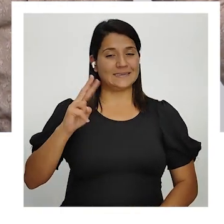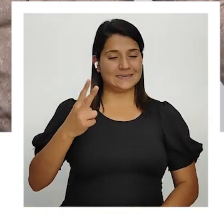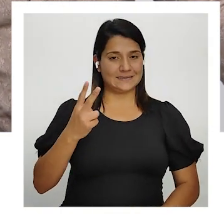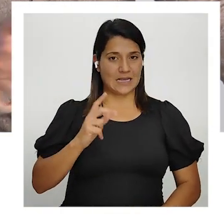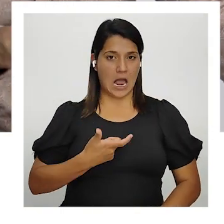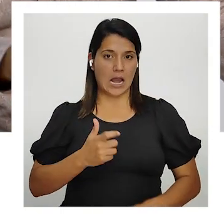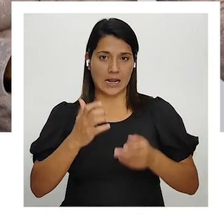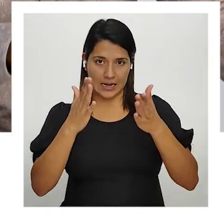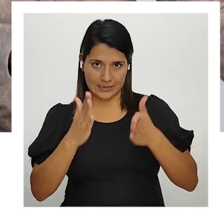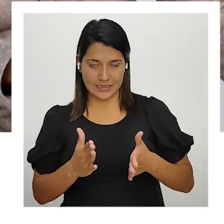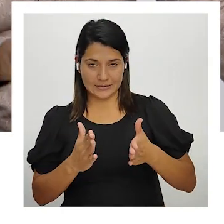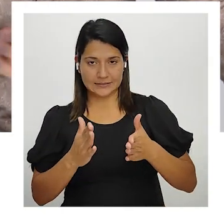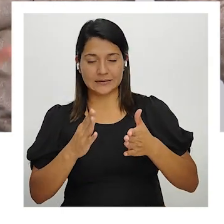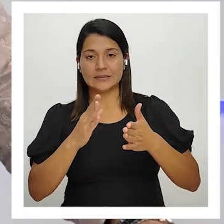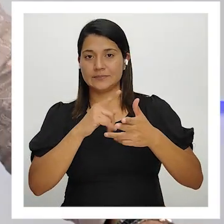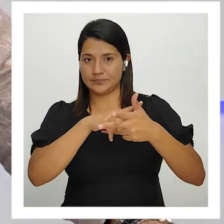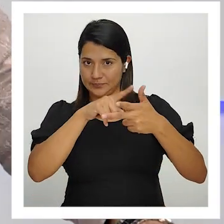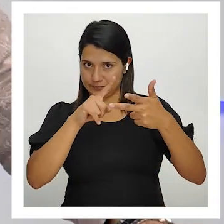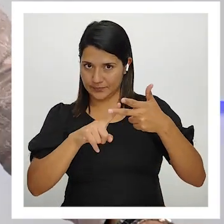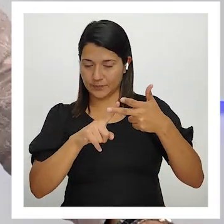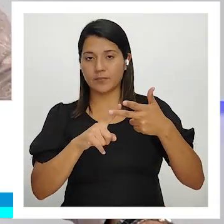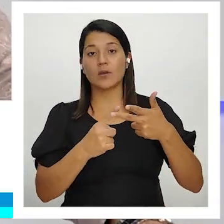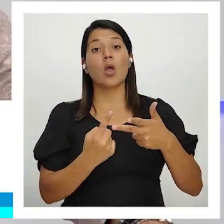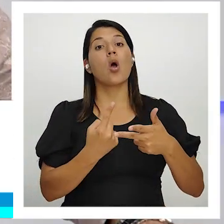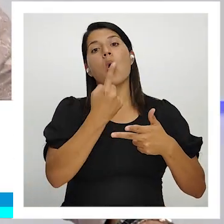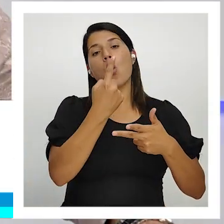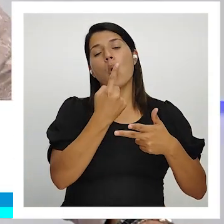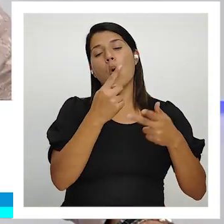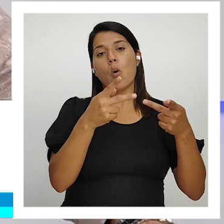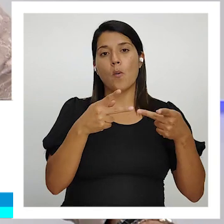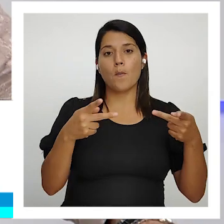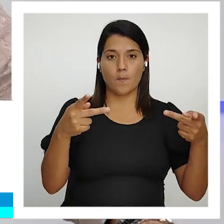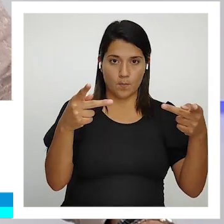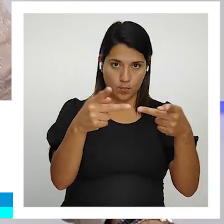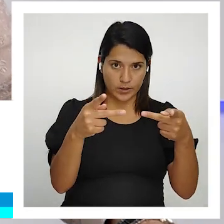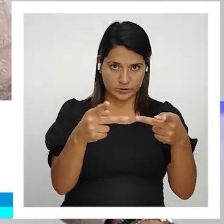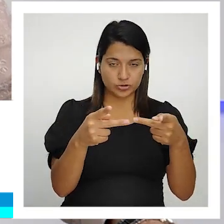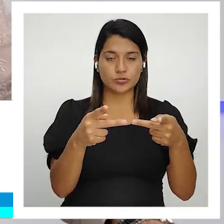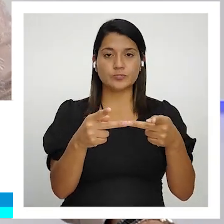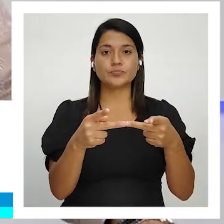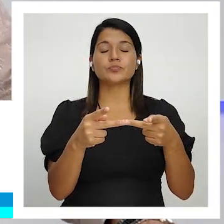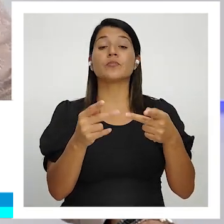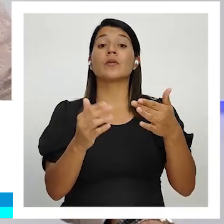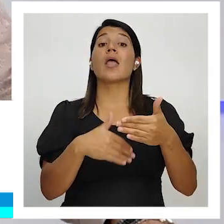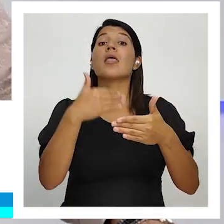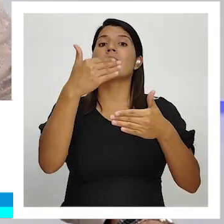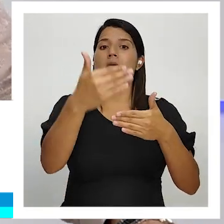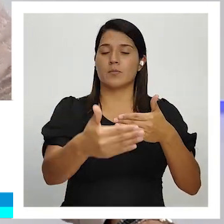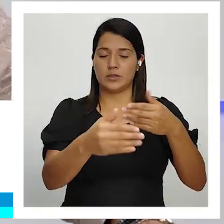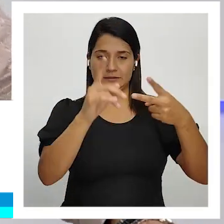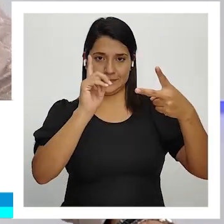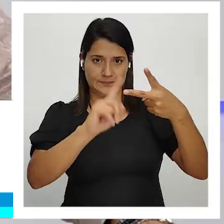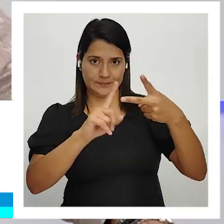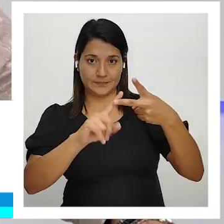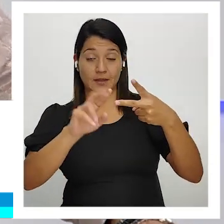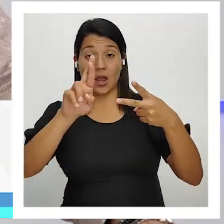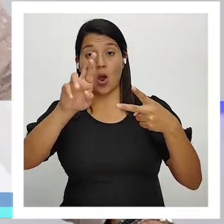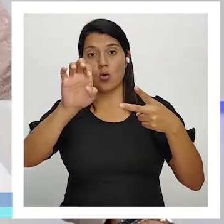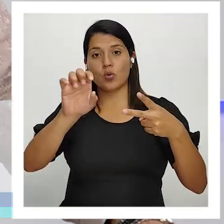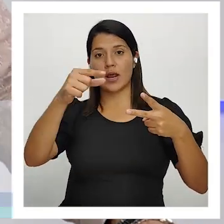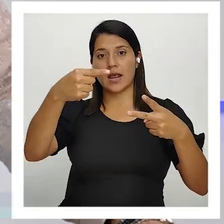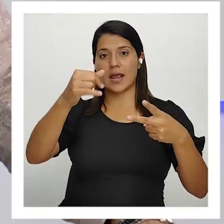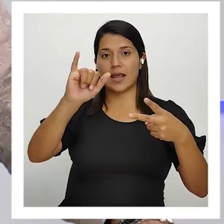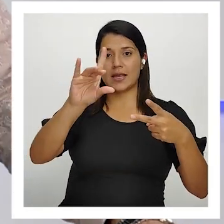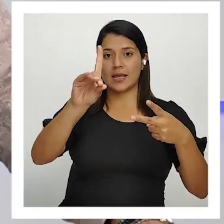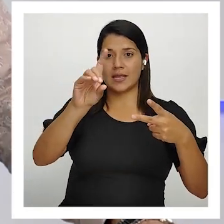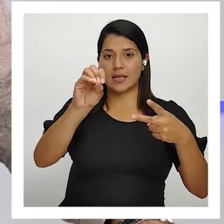vicealcaldías. Ese es un puesto uninominal, le decimos nosotros. Vamos a elegir regidores y regidoras.